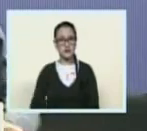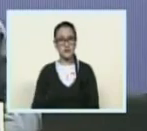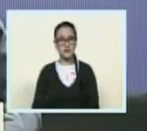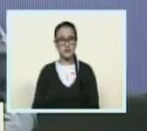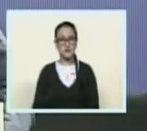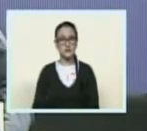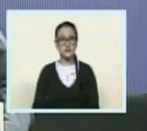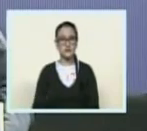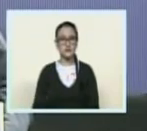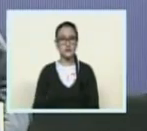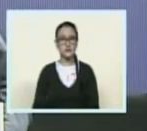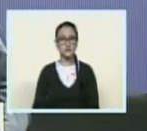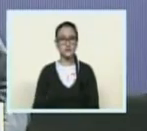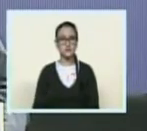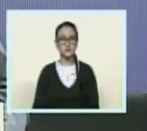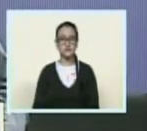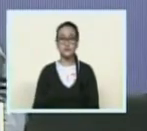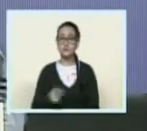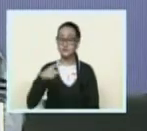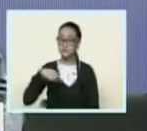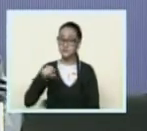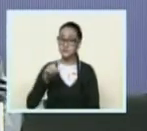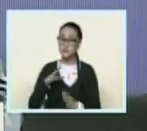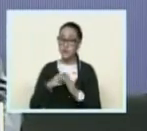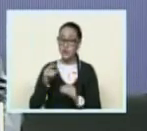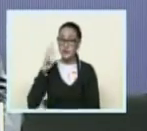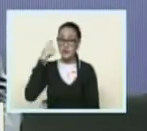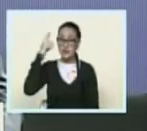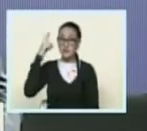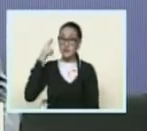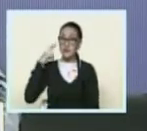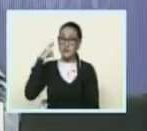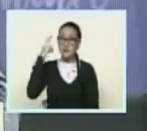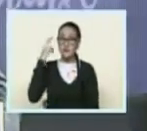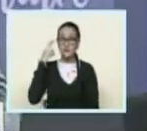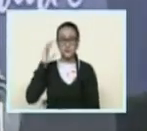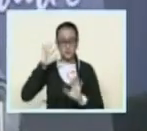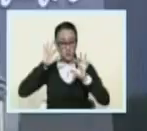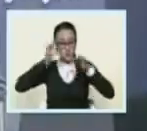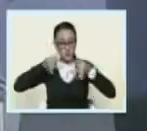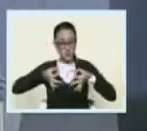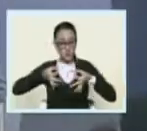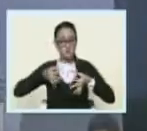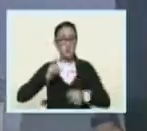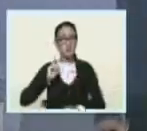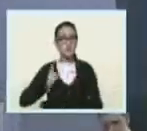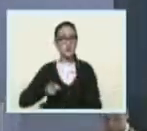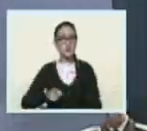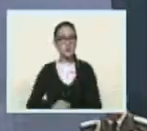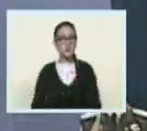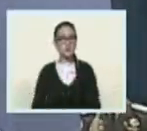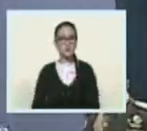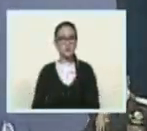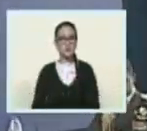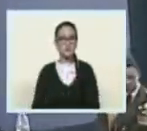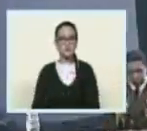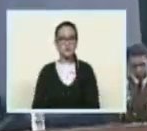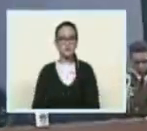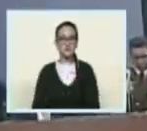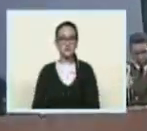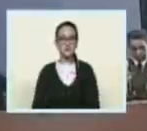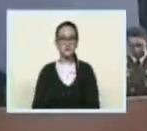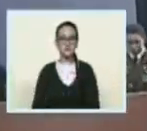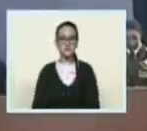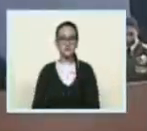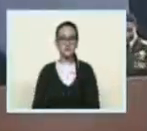Lugar que nos obliga a la reflexión necesaria, a la autocrítica necesaria, pero